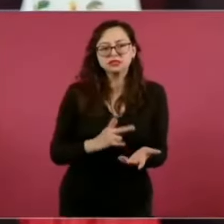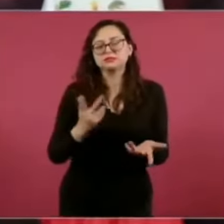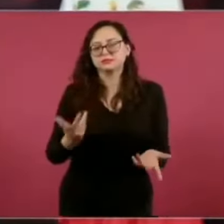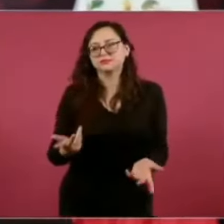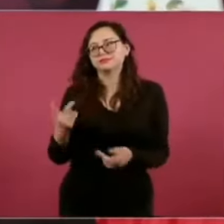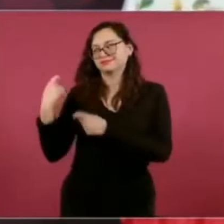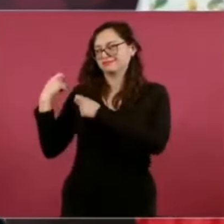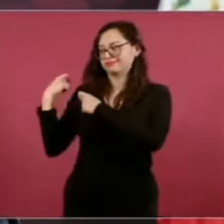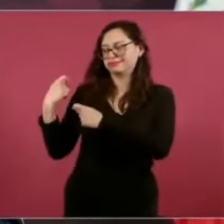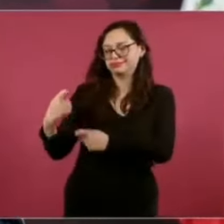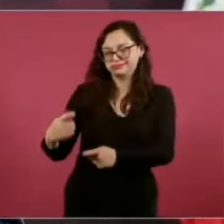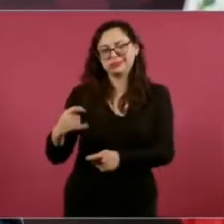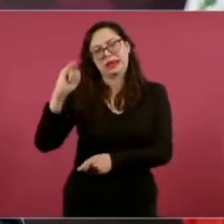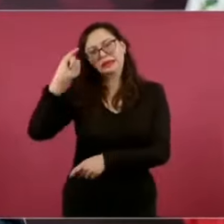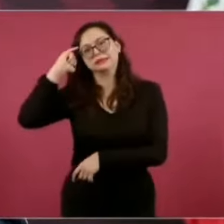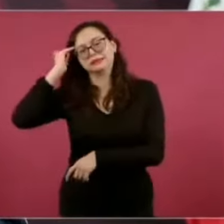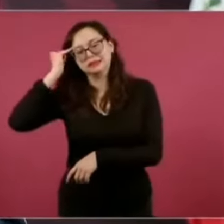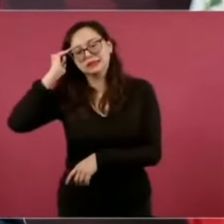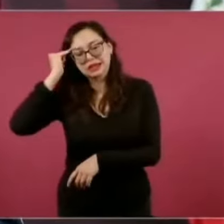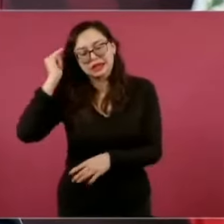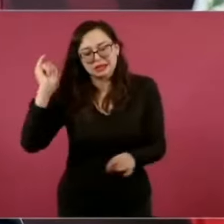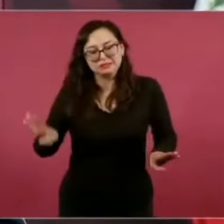es la historia